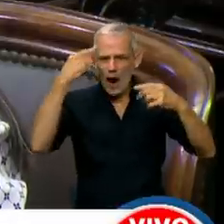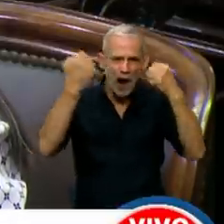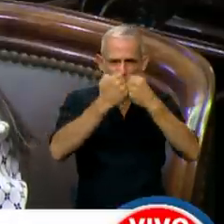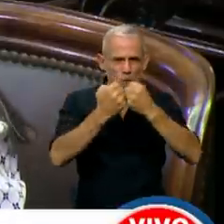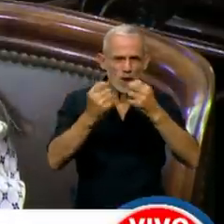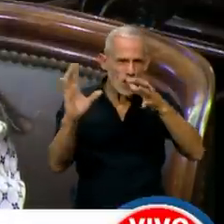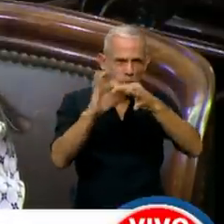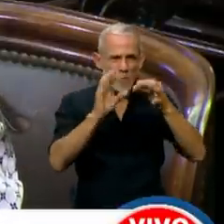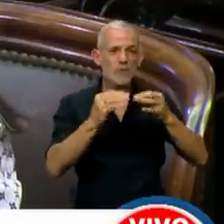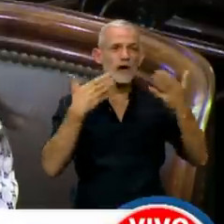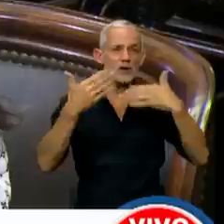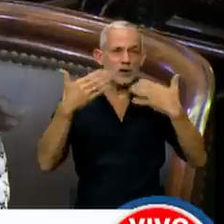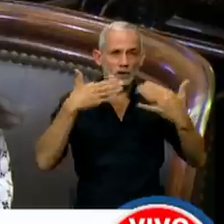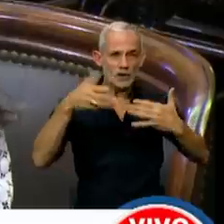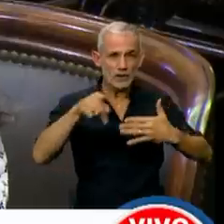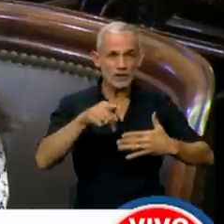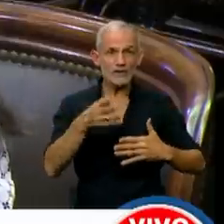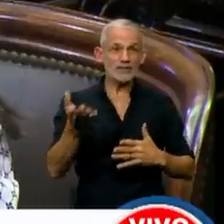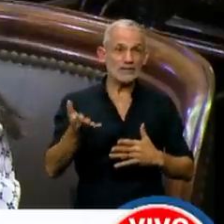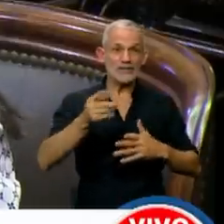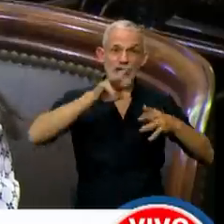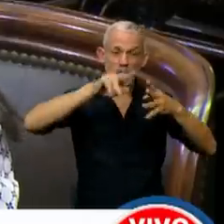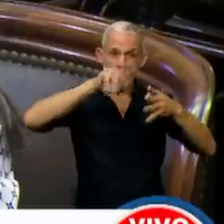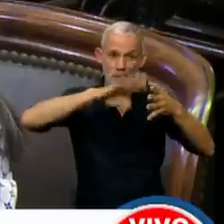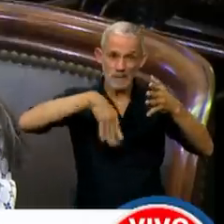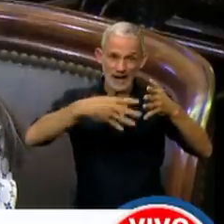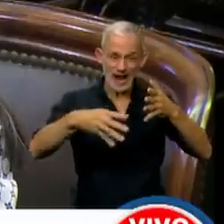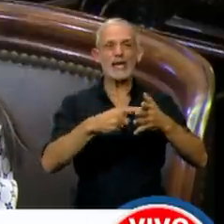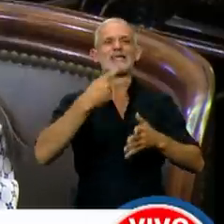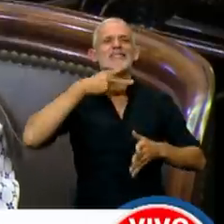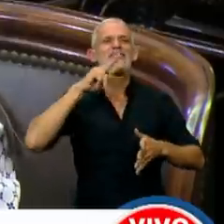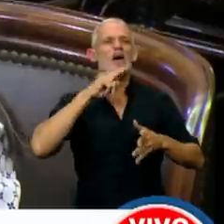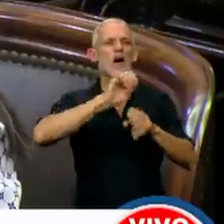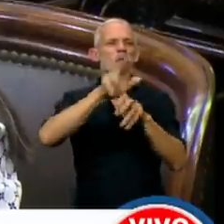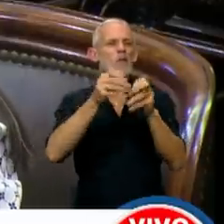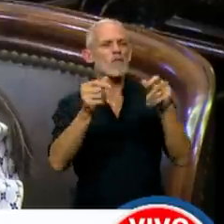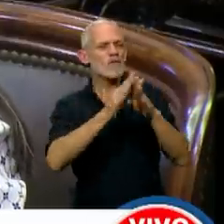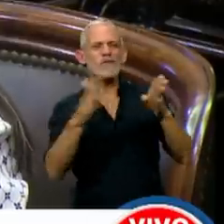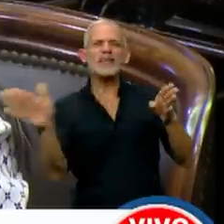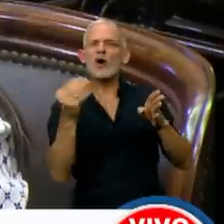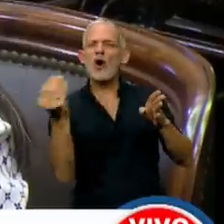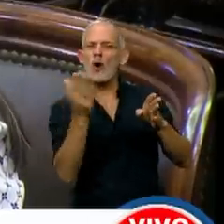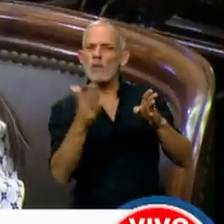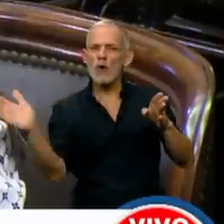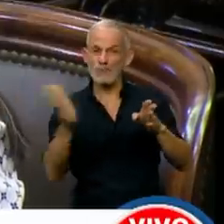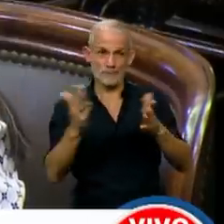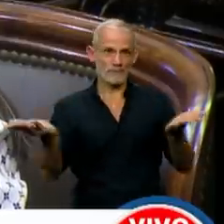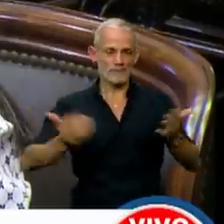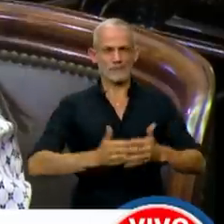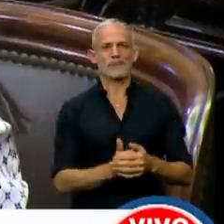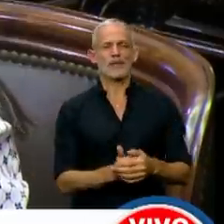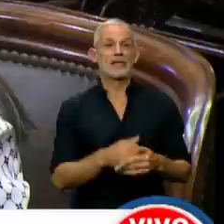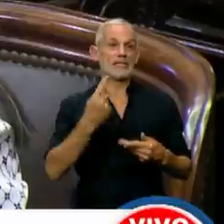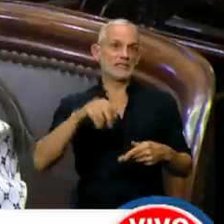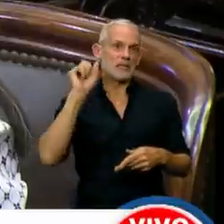articulación y diálogo y sobre todo planificando el sanjuán pospandemia si hay una cosa que